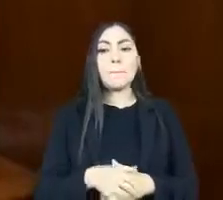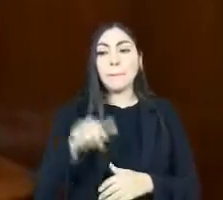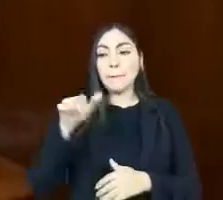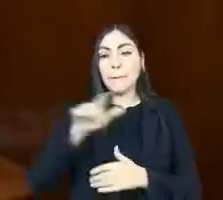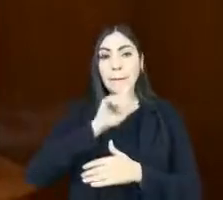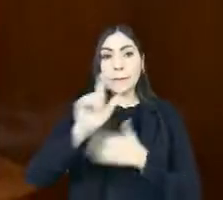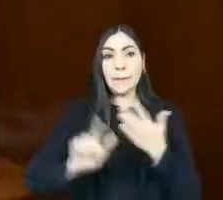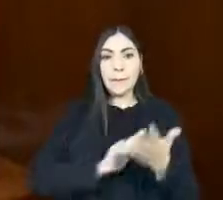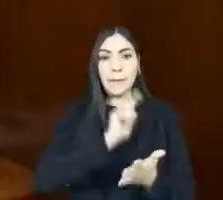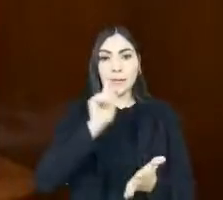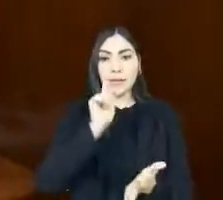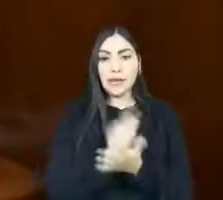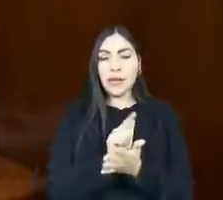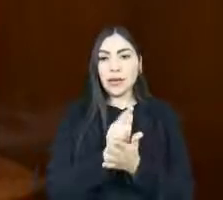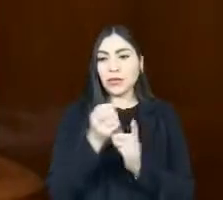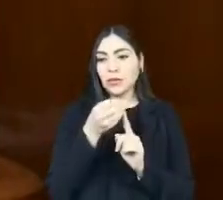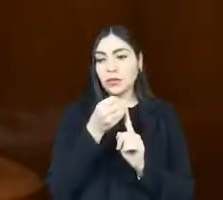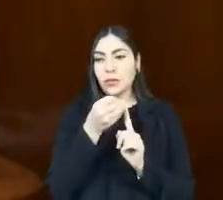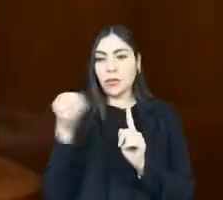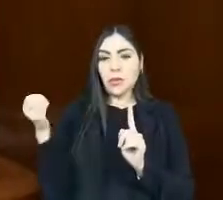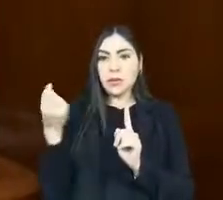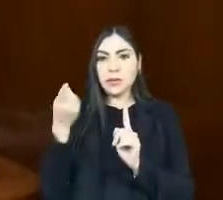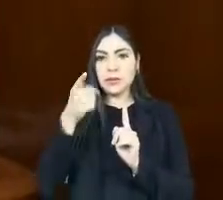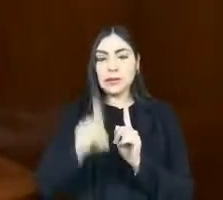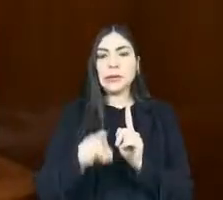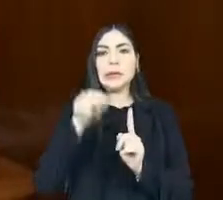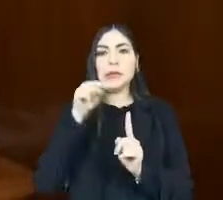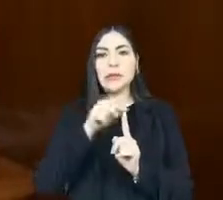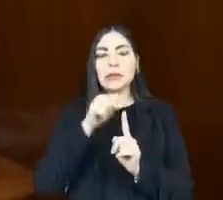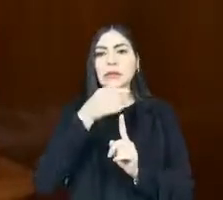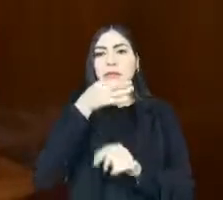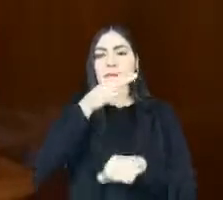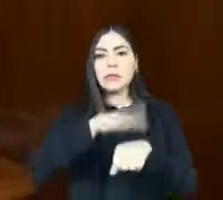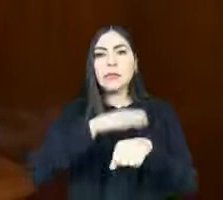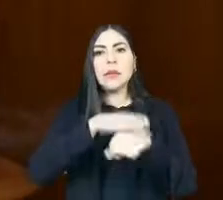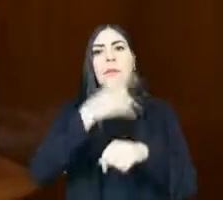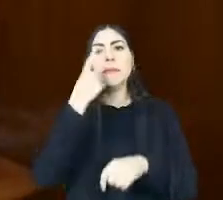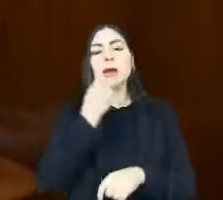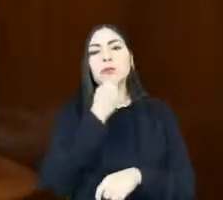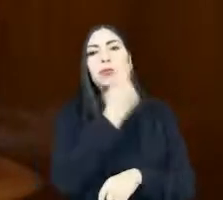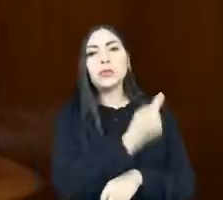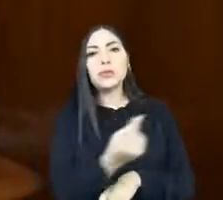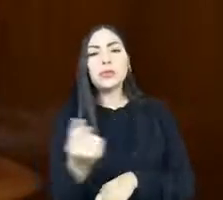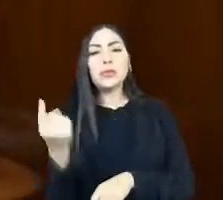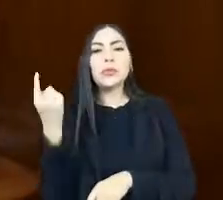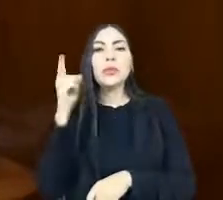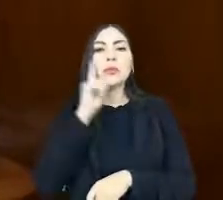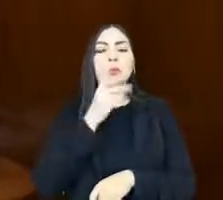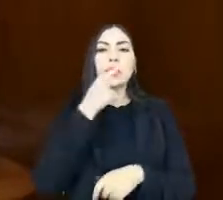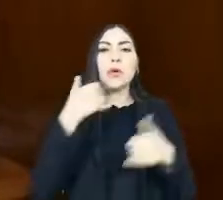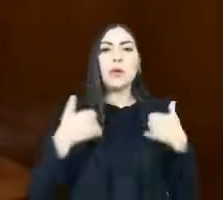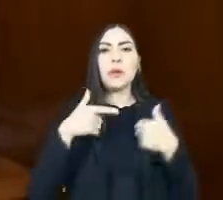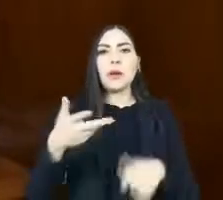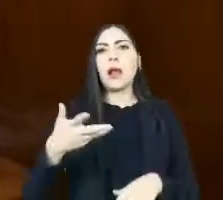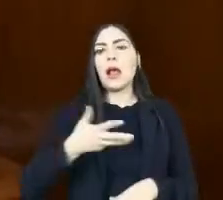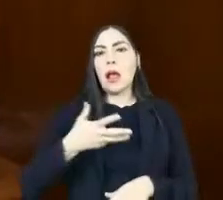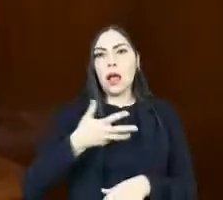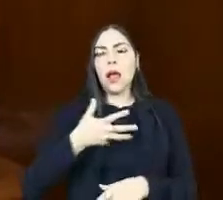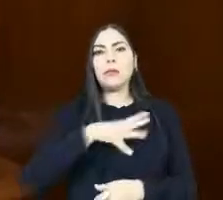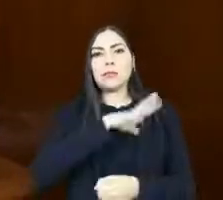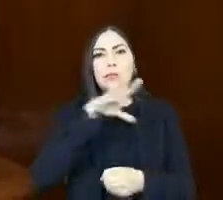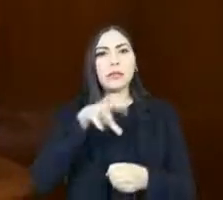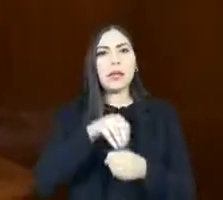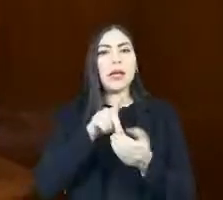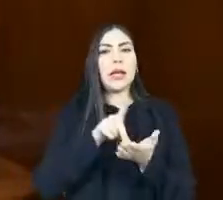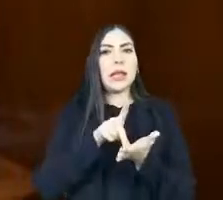pone de manifiesto el reconocimiento de las niñas niños y adolescentes como titulares de derechos de conformidad